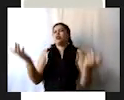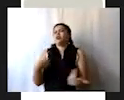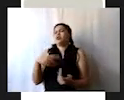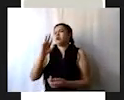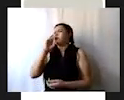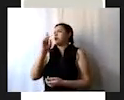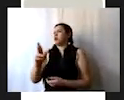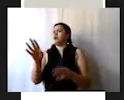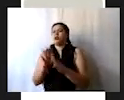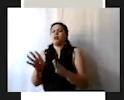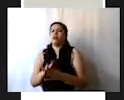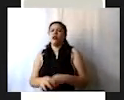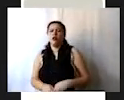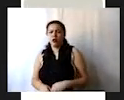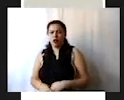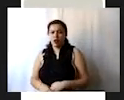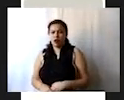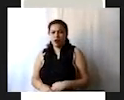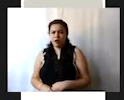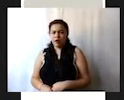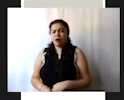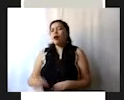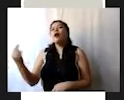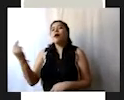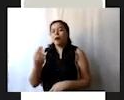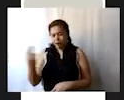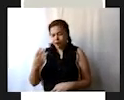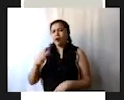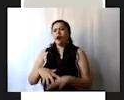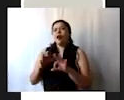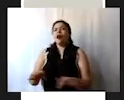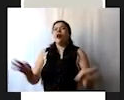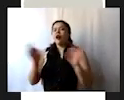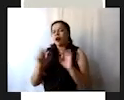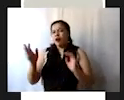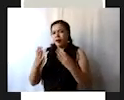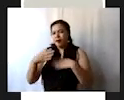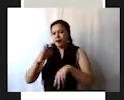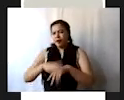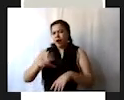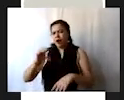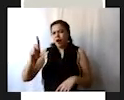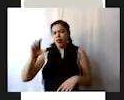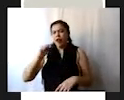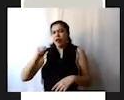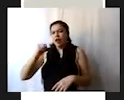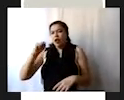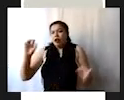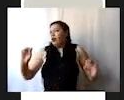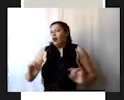respondiendo a estas necesidades que sí son prioritarias? Sobre todo porque va a haber ODS que a lo